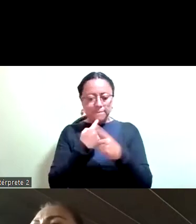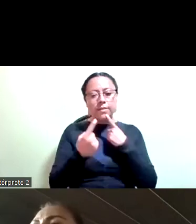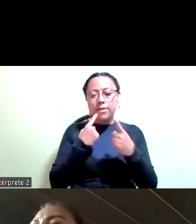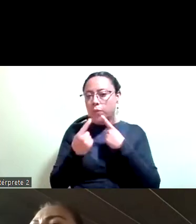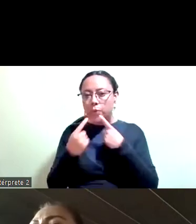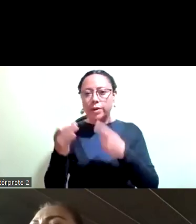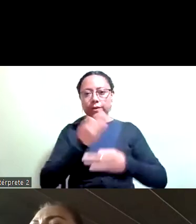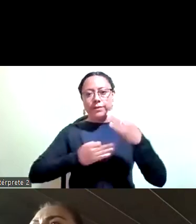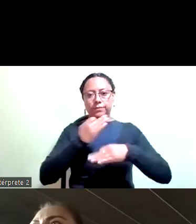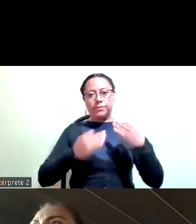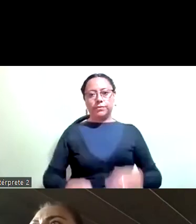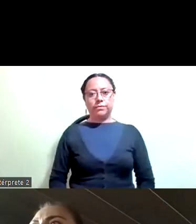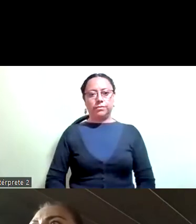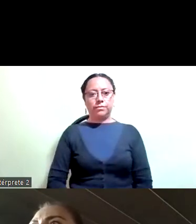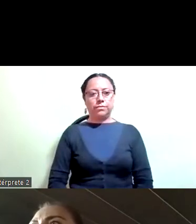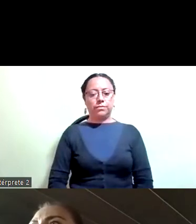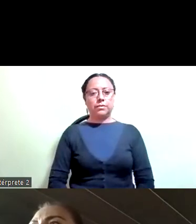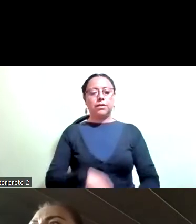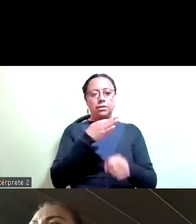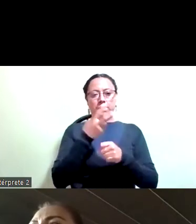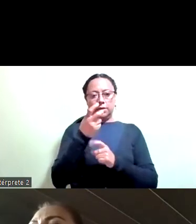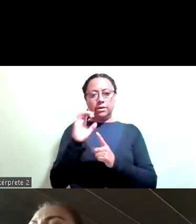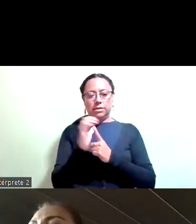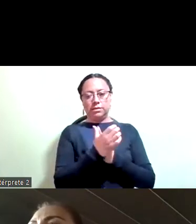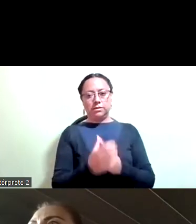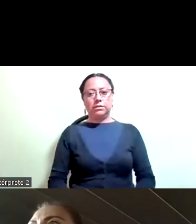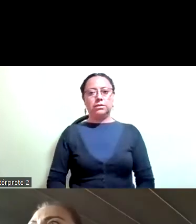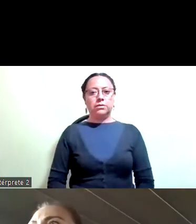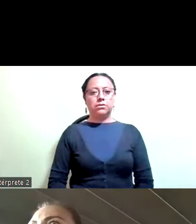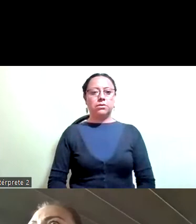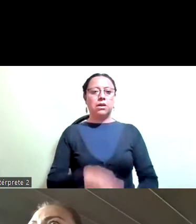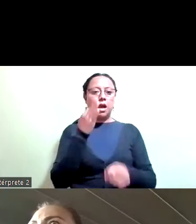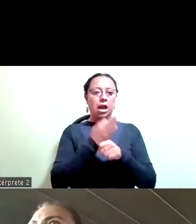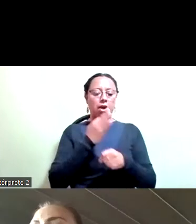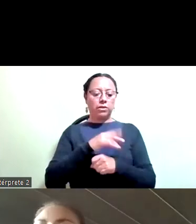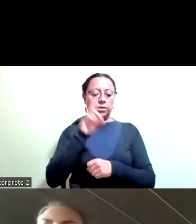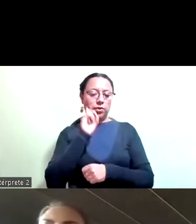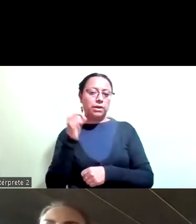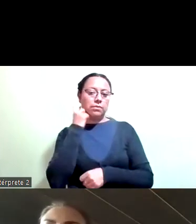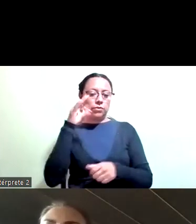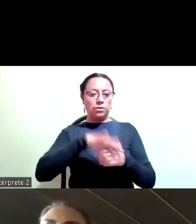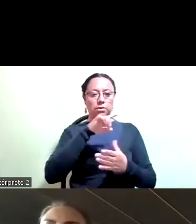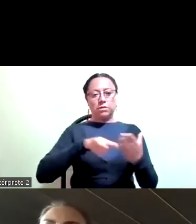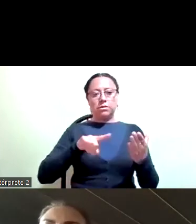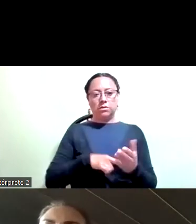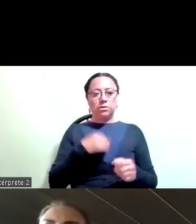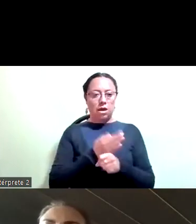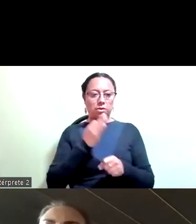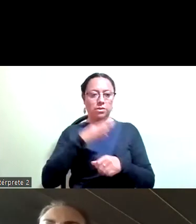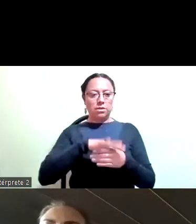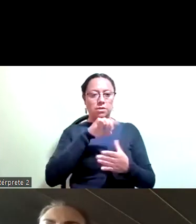diputados que conformamos esta comisión. Estamos en ¿Perdón? votación, diputada. No hubo oportunidad para hablar, estamos en votación.